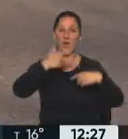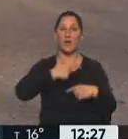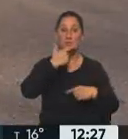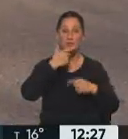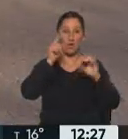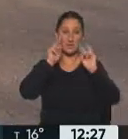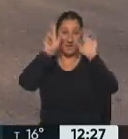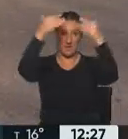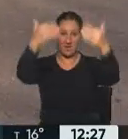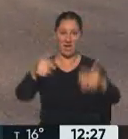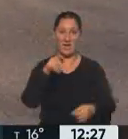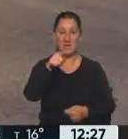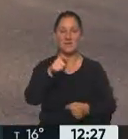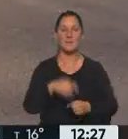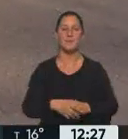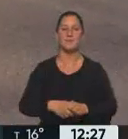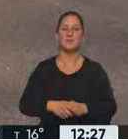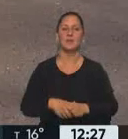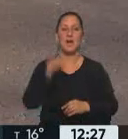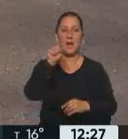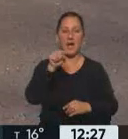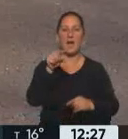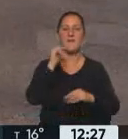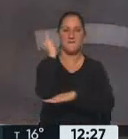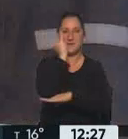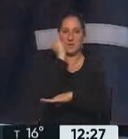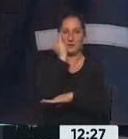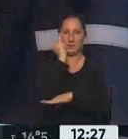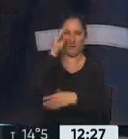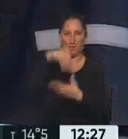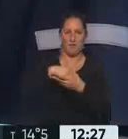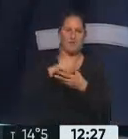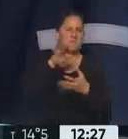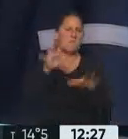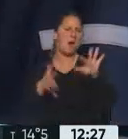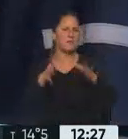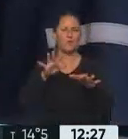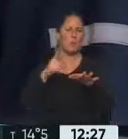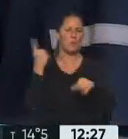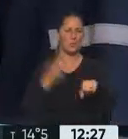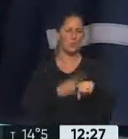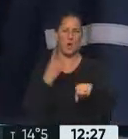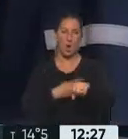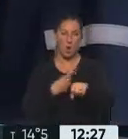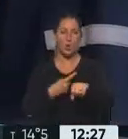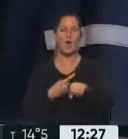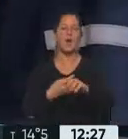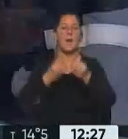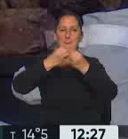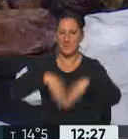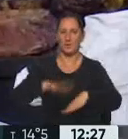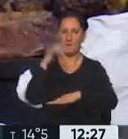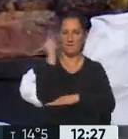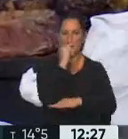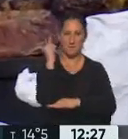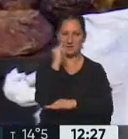estamos viendo en imagen, es donde se produce la filmación. Hace más o menos una hora que habría arrancado